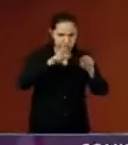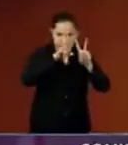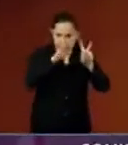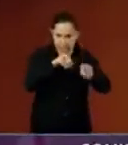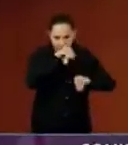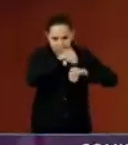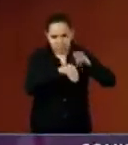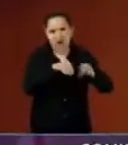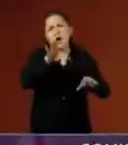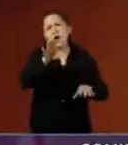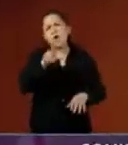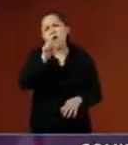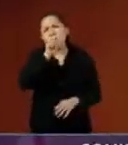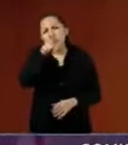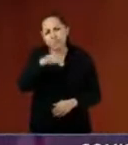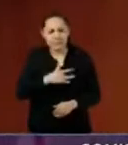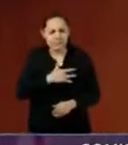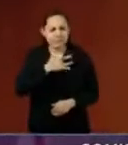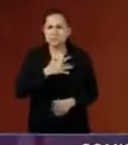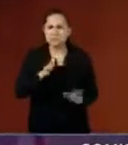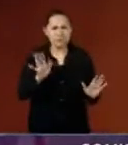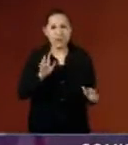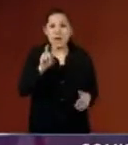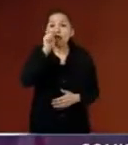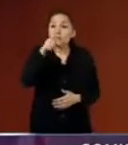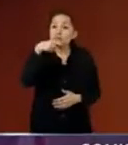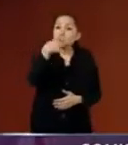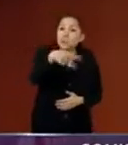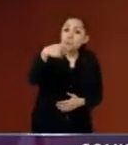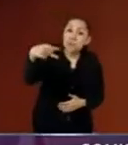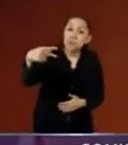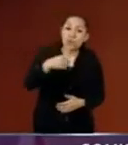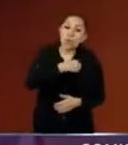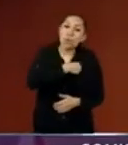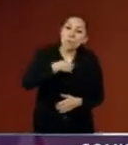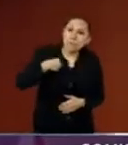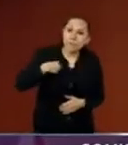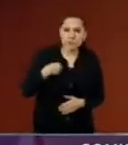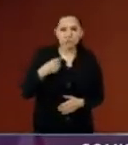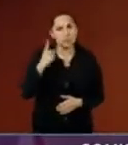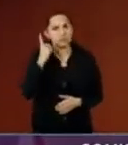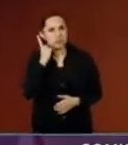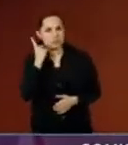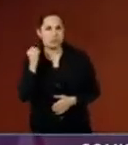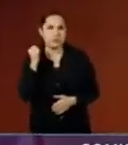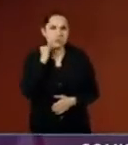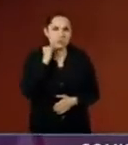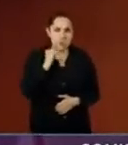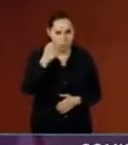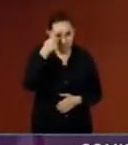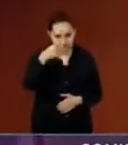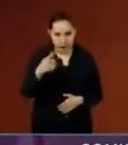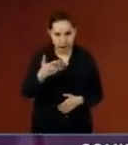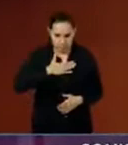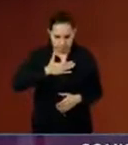como legisladores y legisladoras para hacerlo conducente en medio de esta crisis